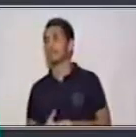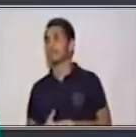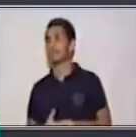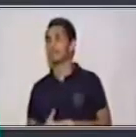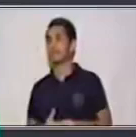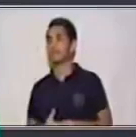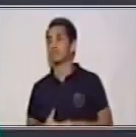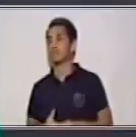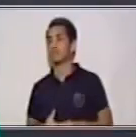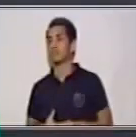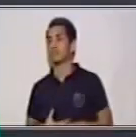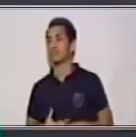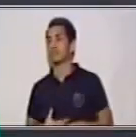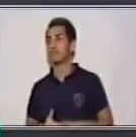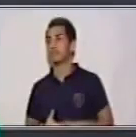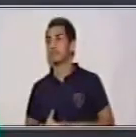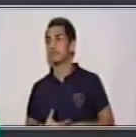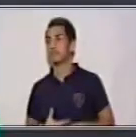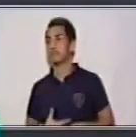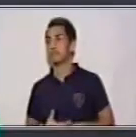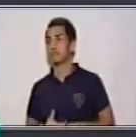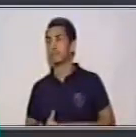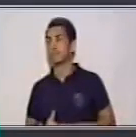Ahora, vamos a